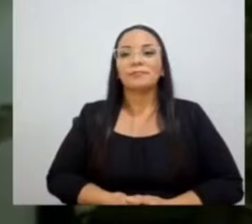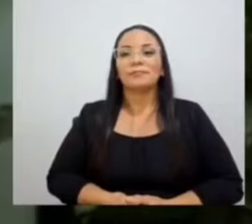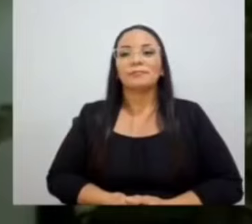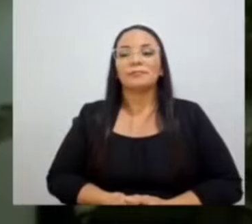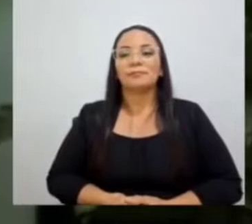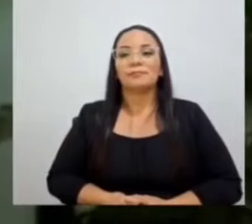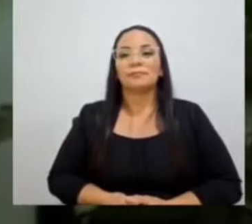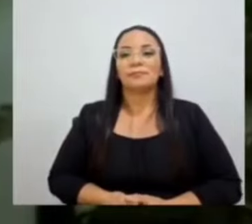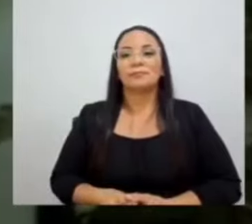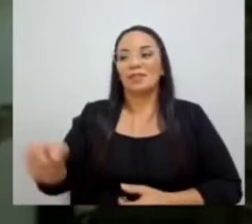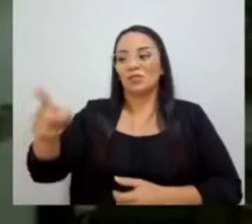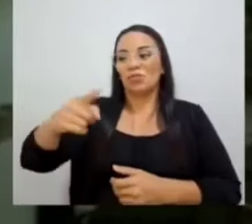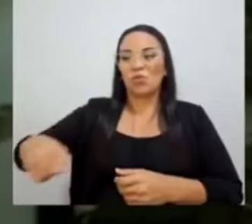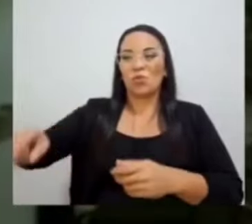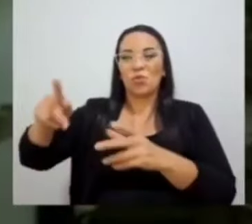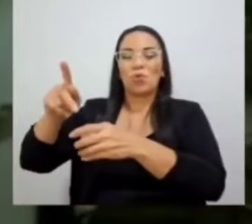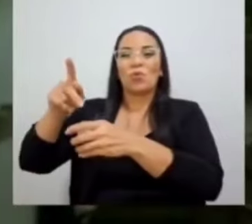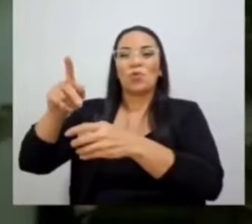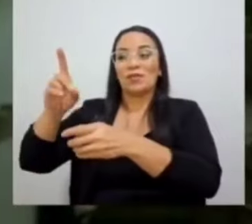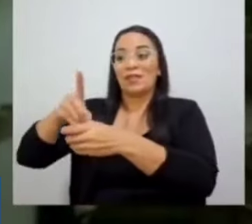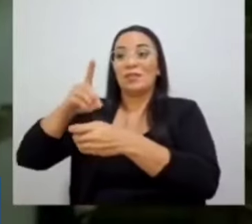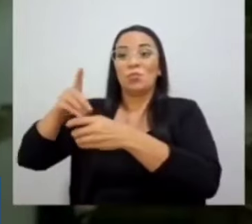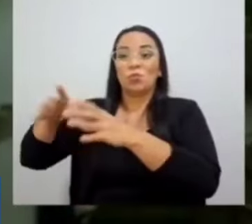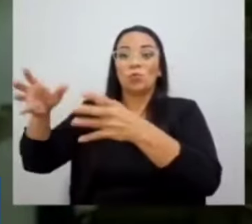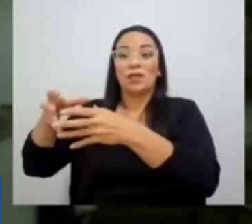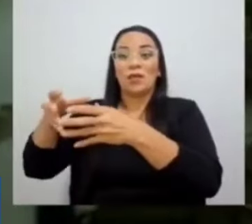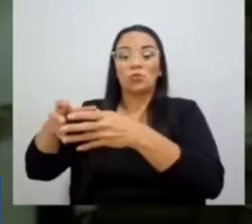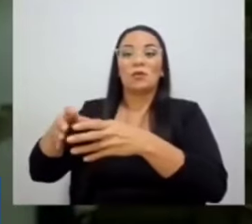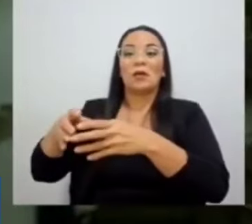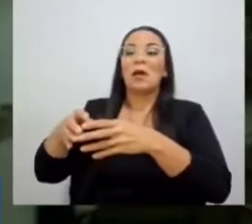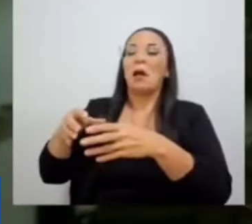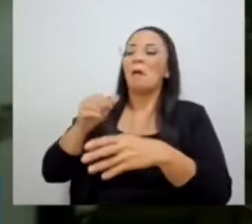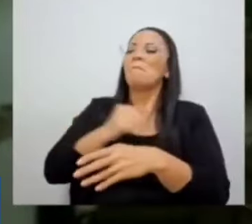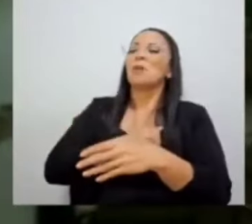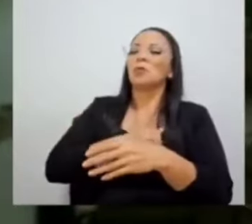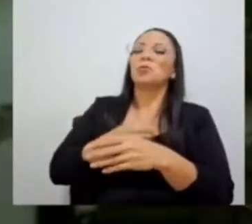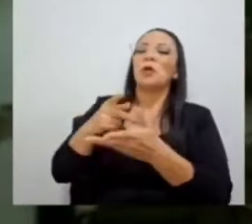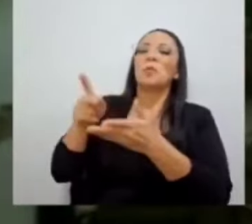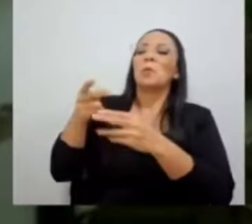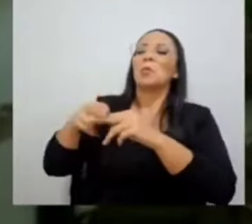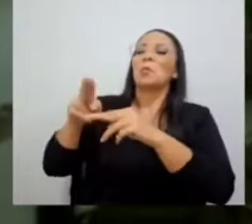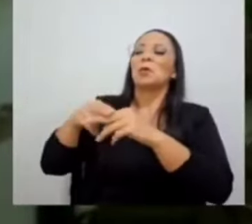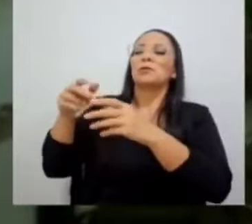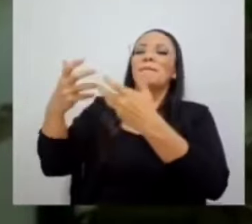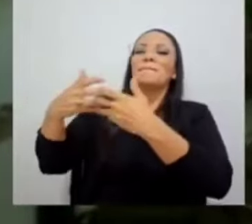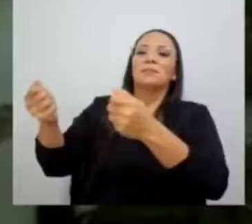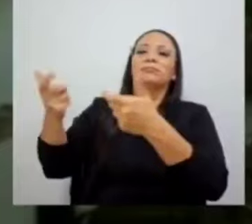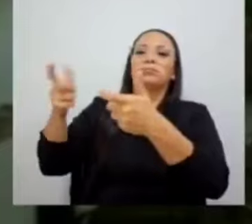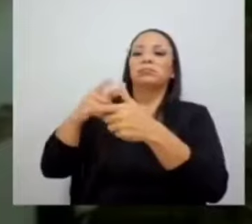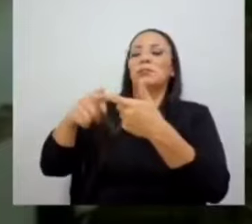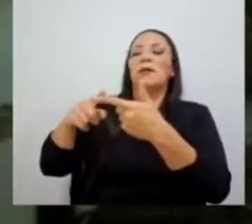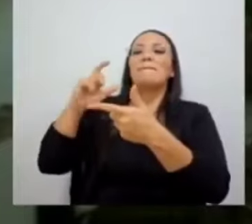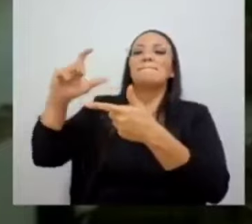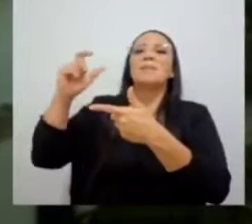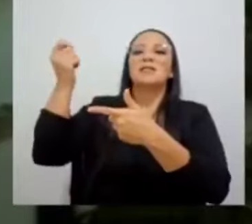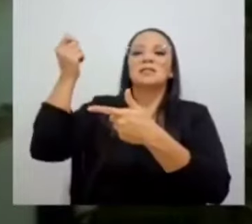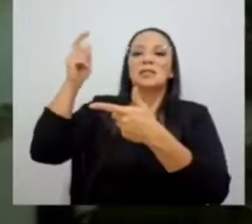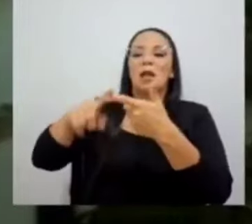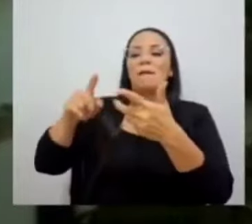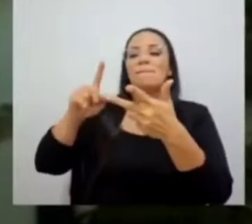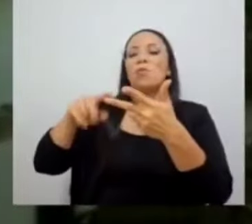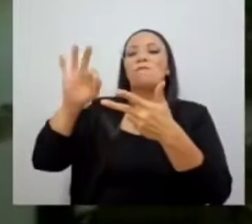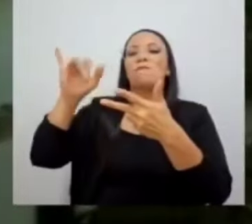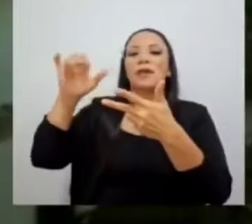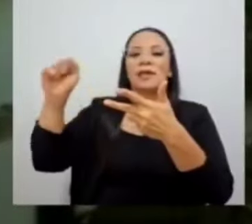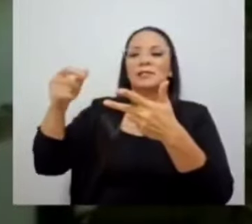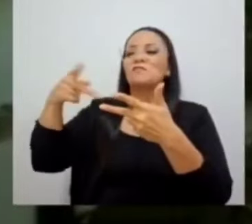planilla de diputados votaron por el resello, votaron por la rebaja del marchamo, votaron por regalar plata del FES, votan